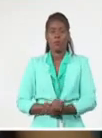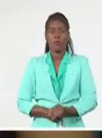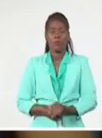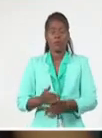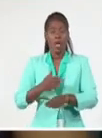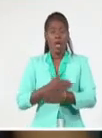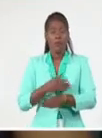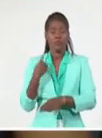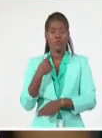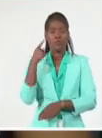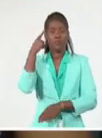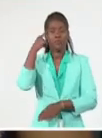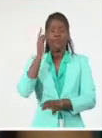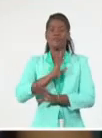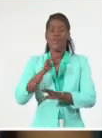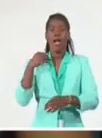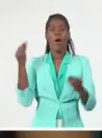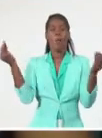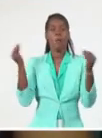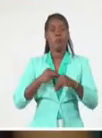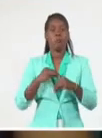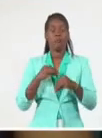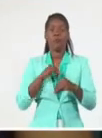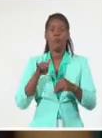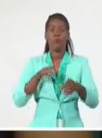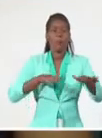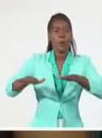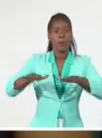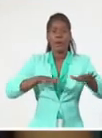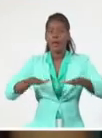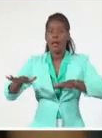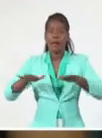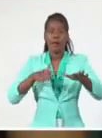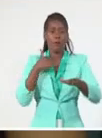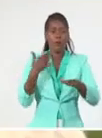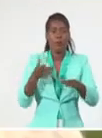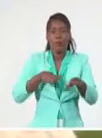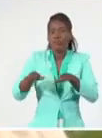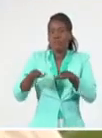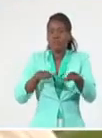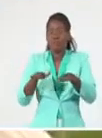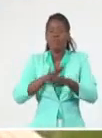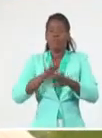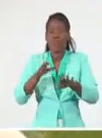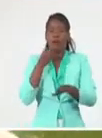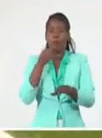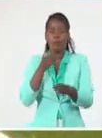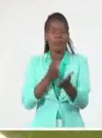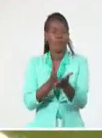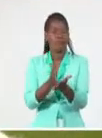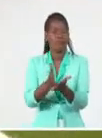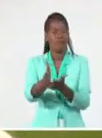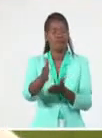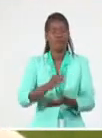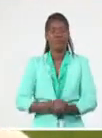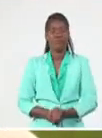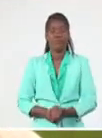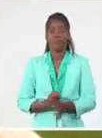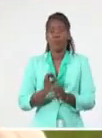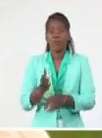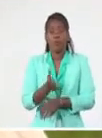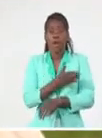y tenemos que seguir desarrollando esa capacidad de pensar y evaluar lo que sucede como se ha dicho tantas veces en nuestro moncada ese sueldo